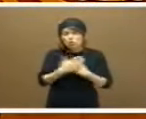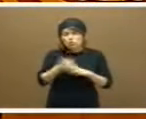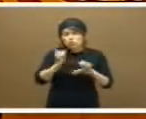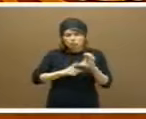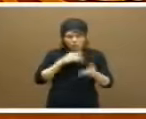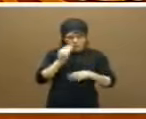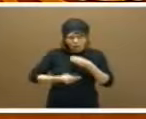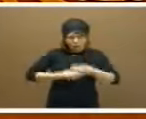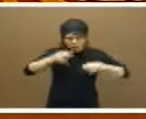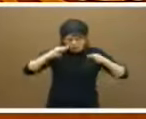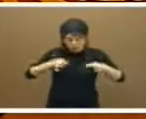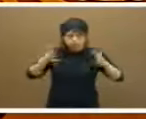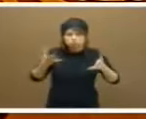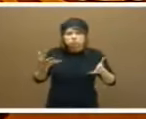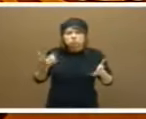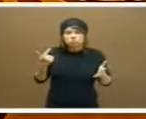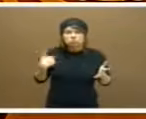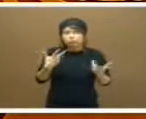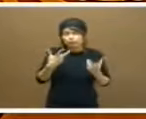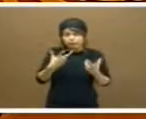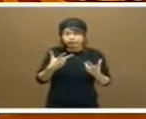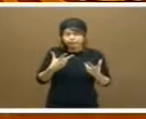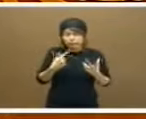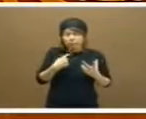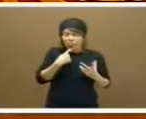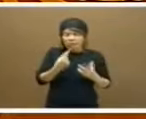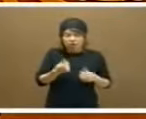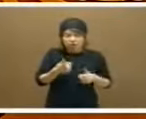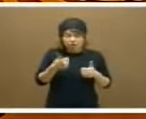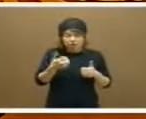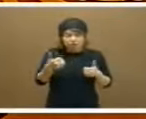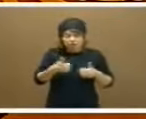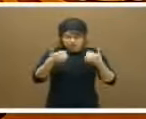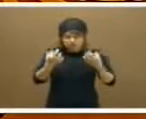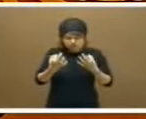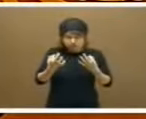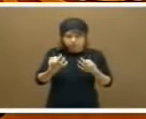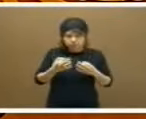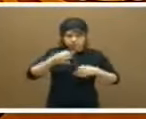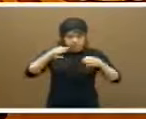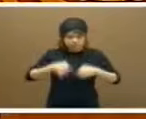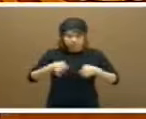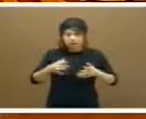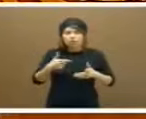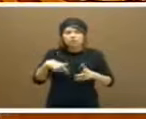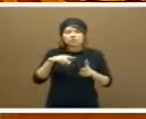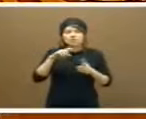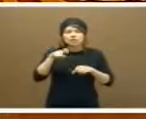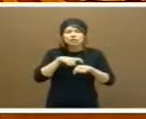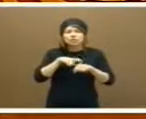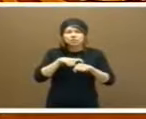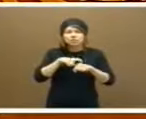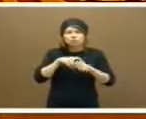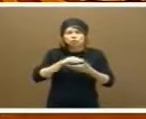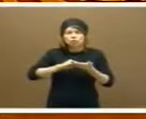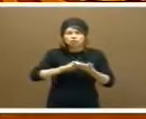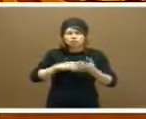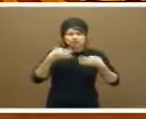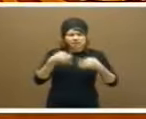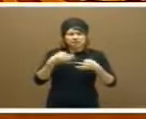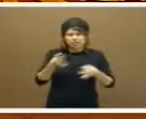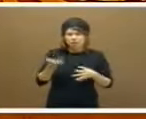Extremadura. No quiero terminar sin decirle que, de verdad, este tipo de medidas se han adoptado siempre y lo